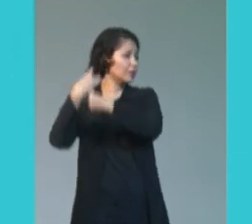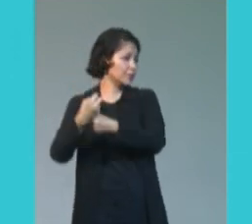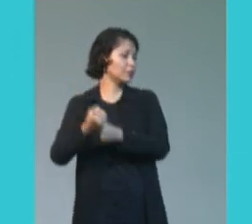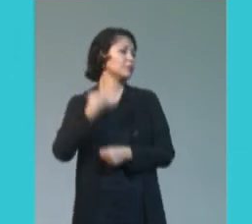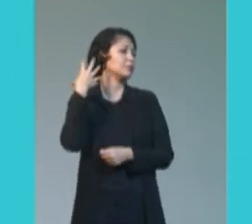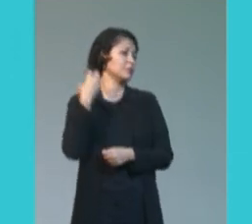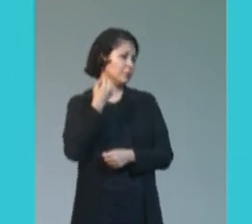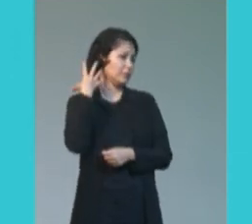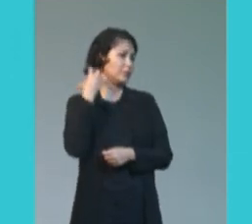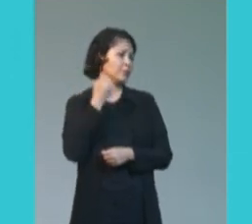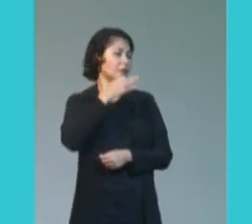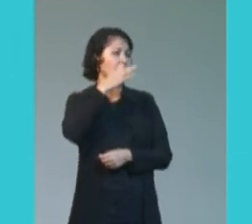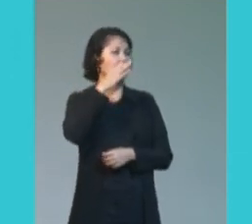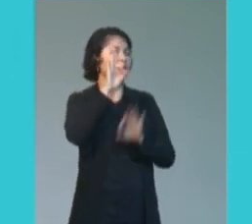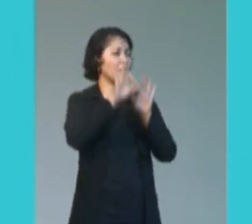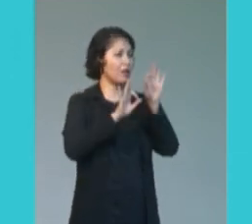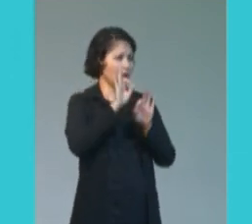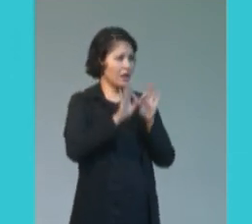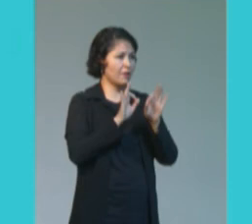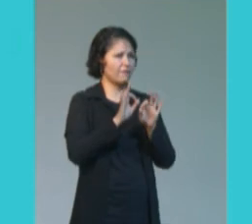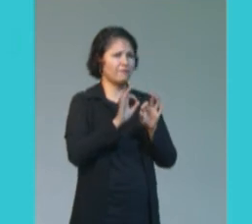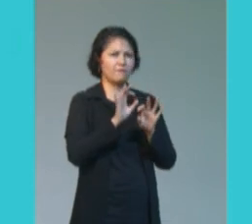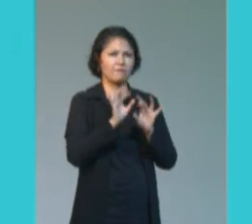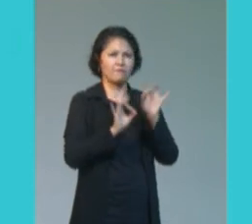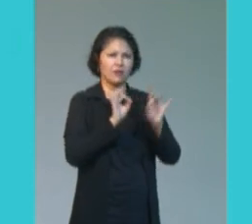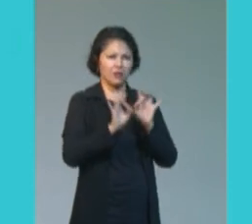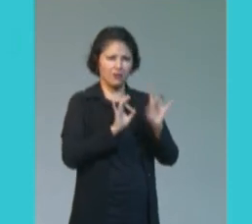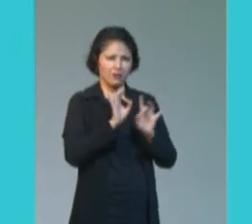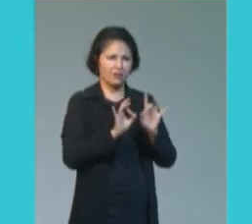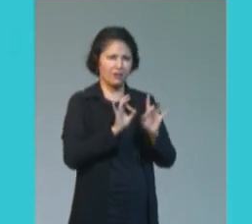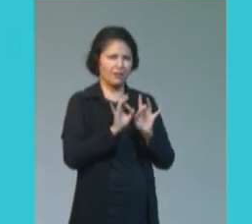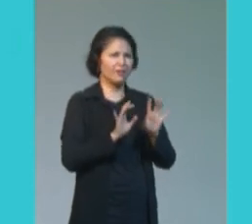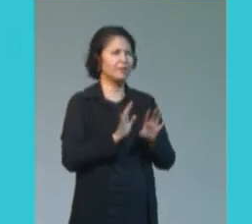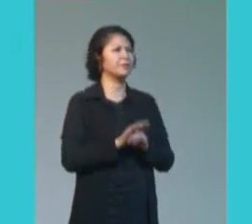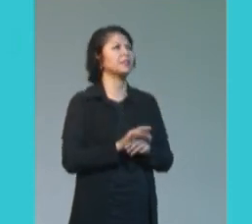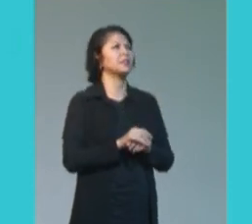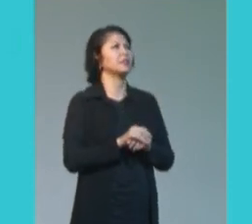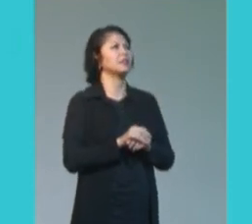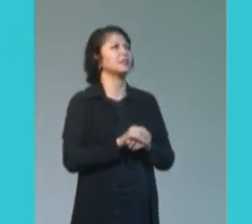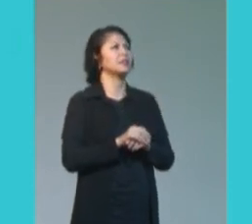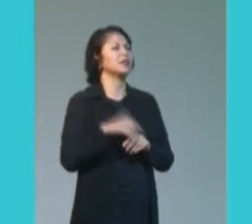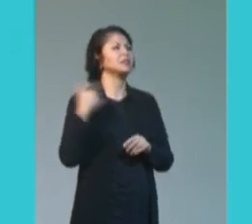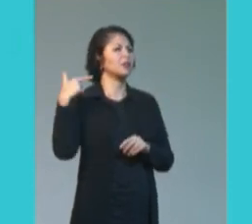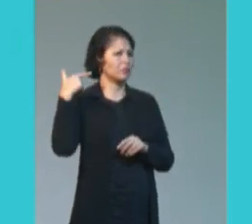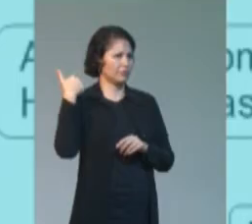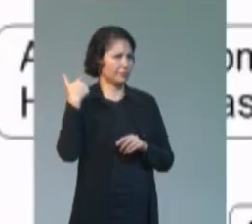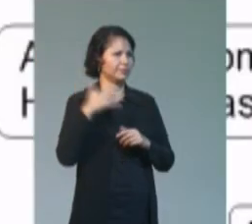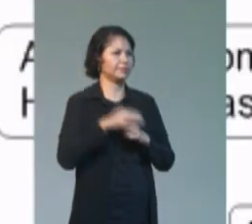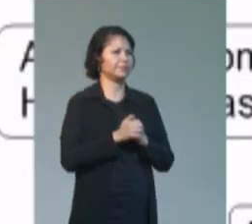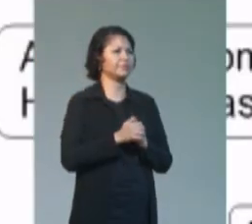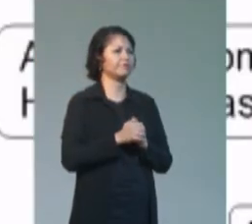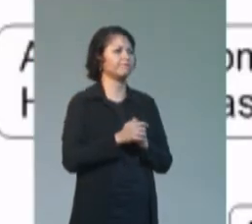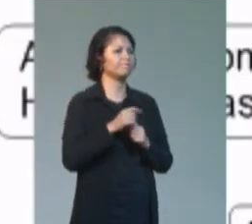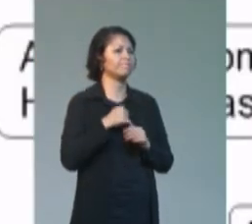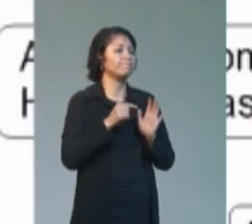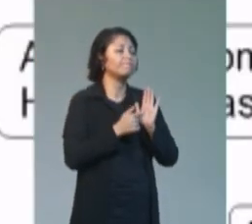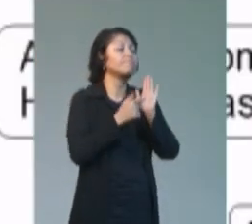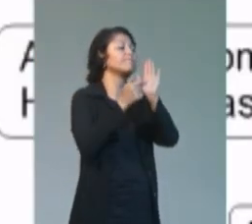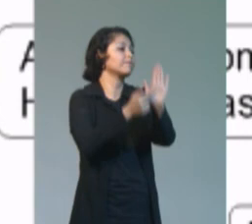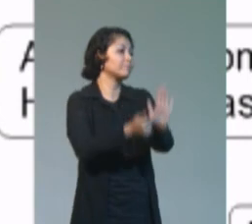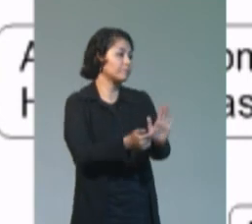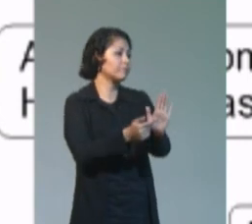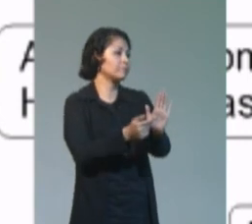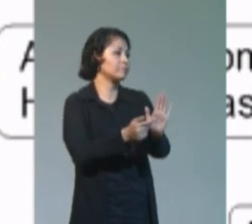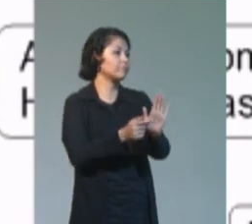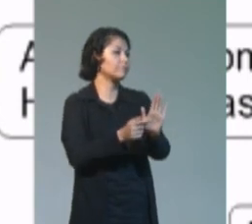en la feria de la fil en guadalajara y yo allí presente por lo que serían las variables críticas que desde mi punto de